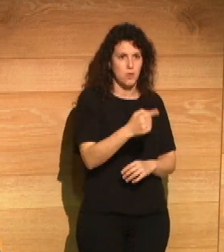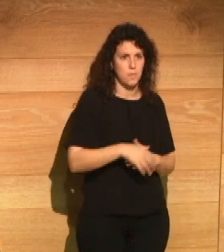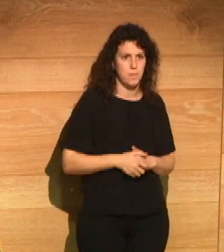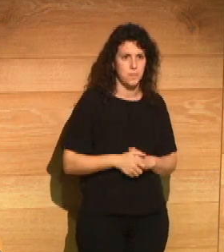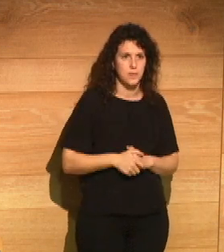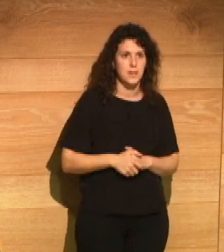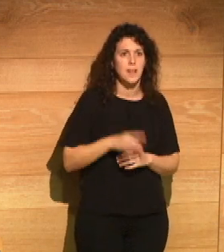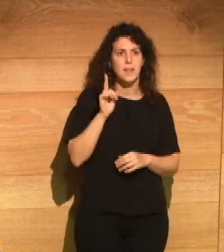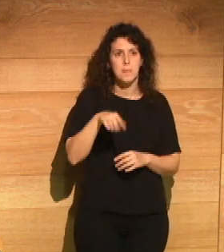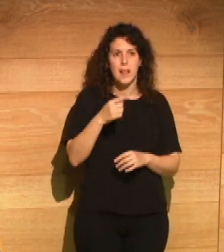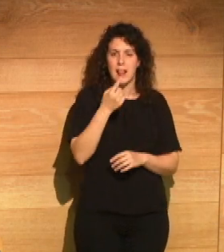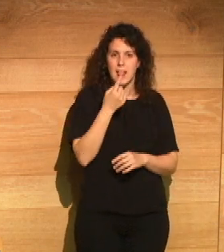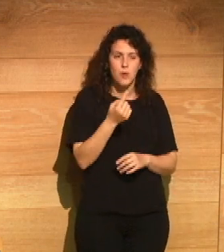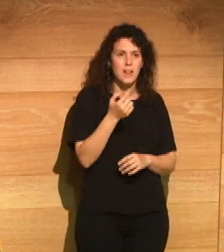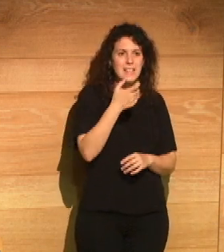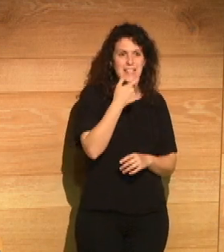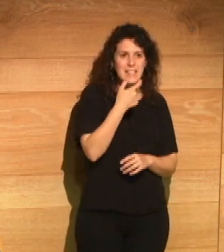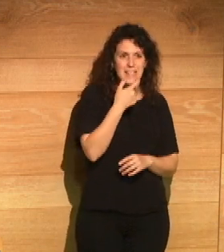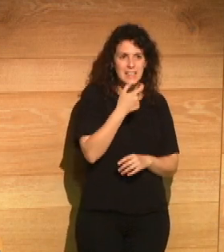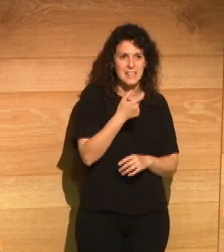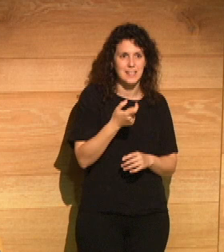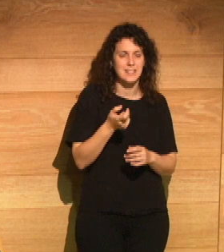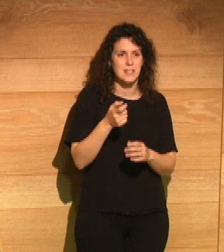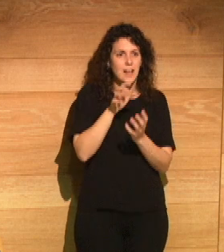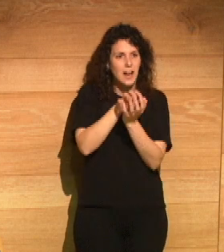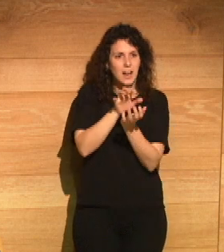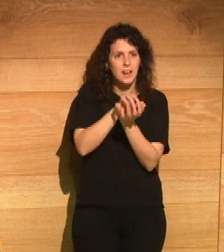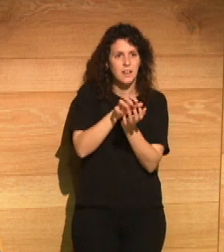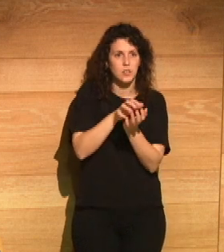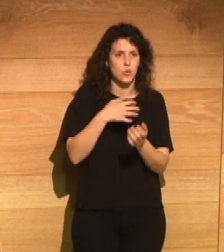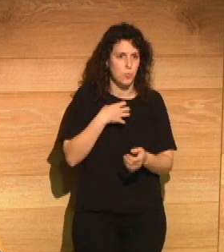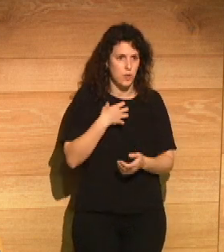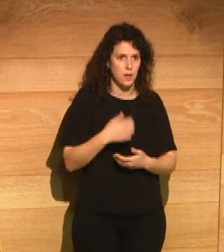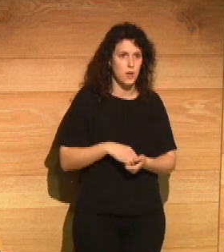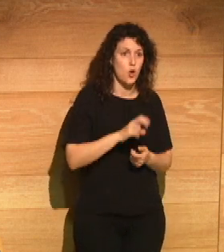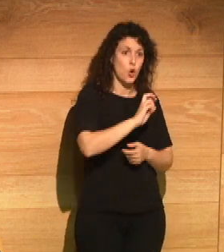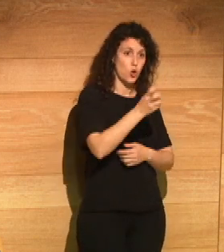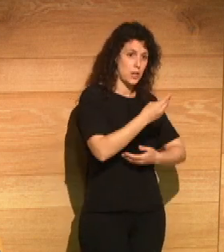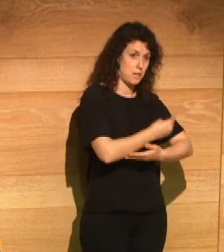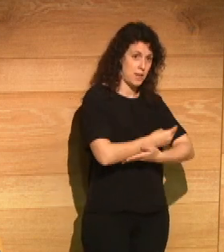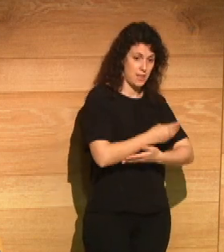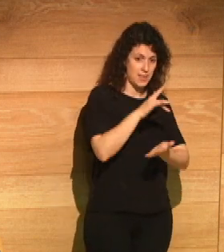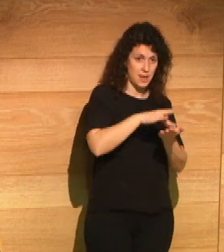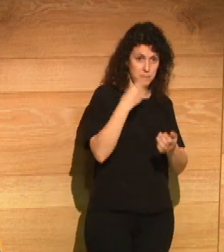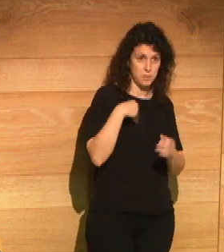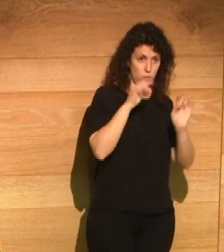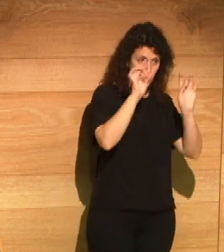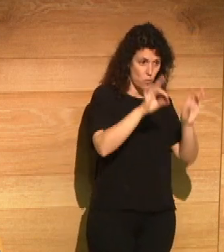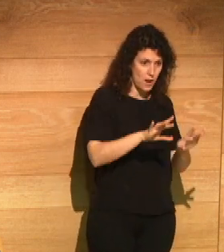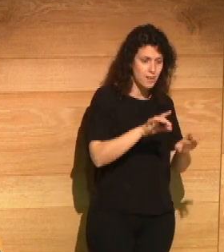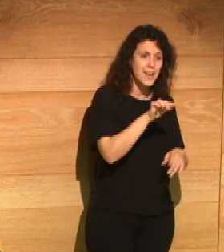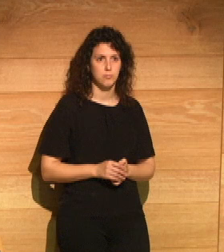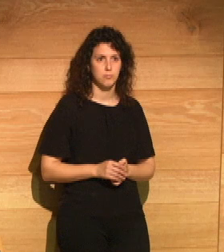reían mostrando la lengua, los dientes, la comida a medio masticar. La otra bebé que nació ese día sí era linda, dijo